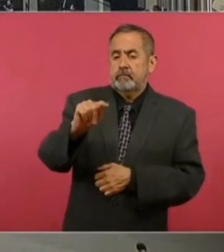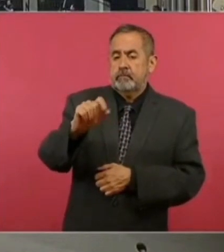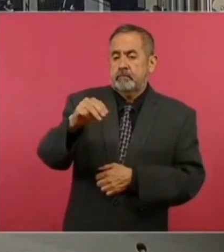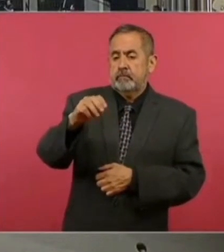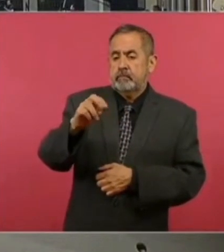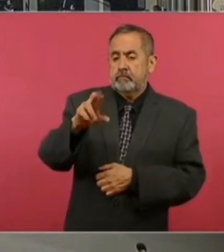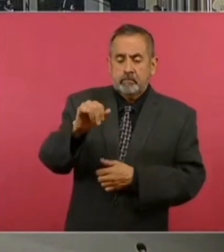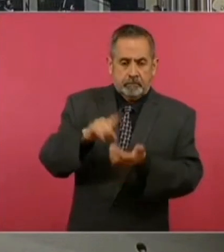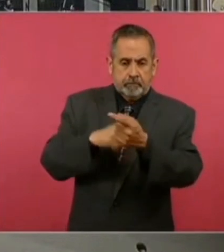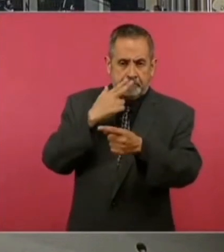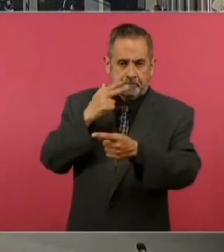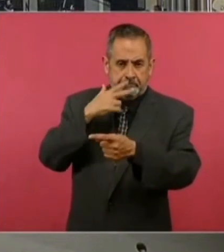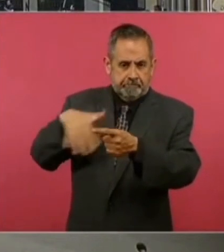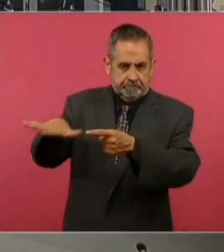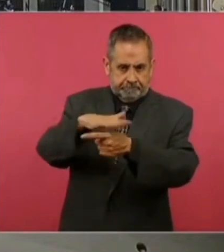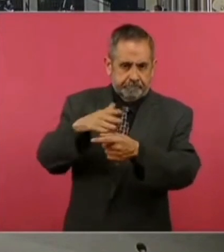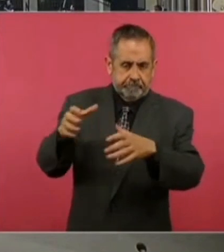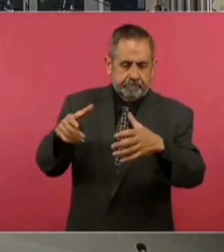sufrieron